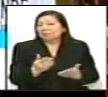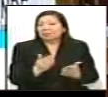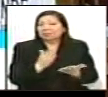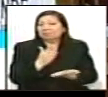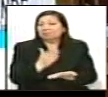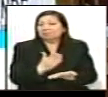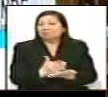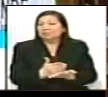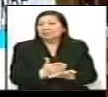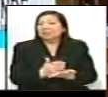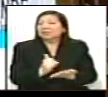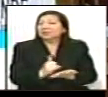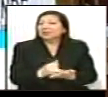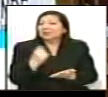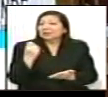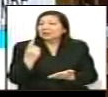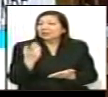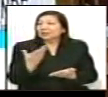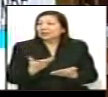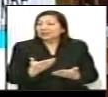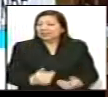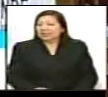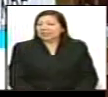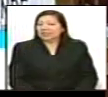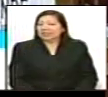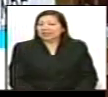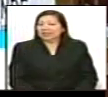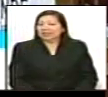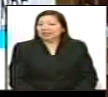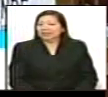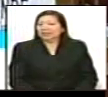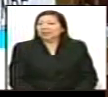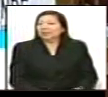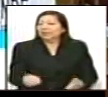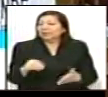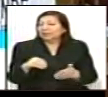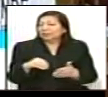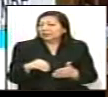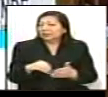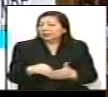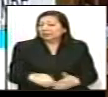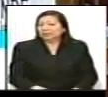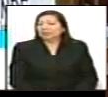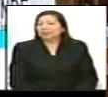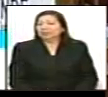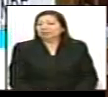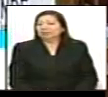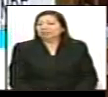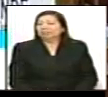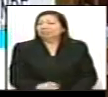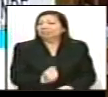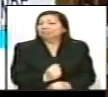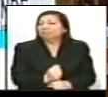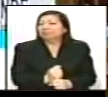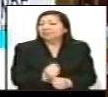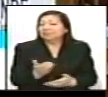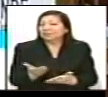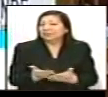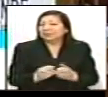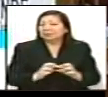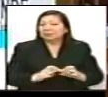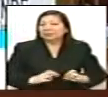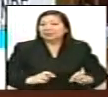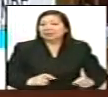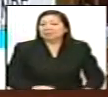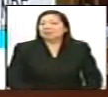intermedia, ¿no? En la que se entiende que la inmunidad cumple un rol, una función en el